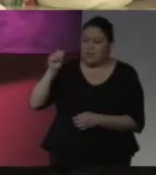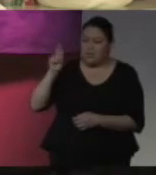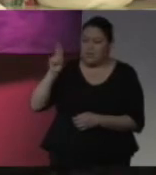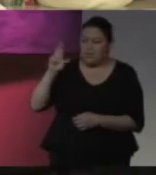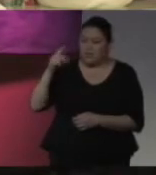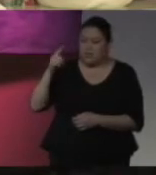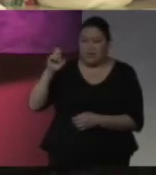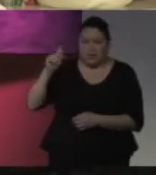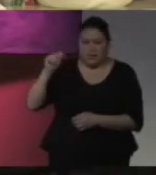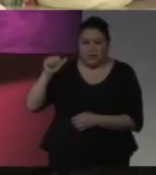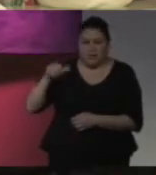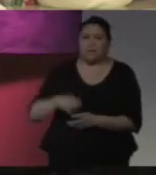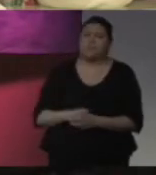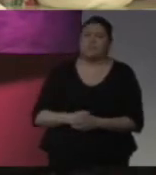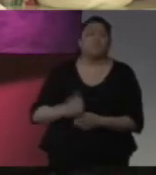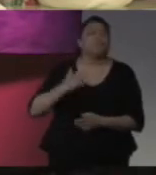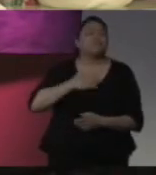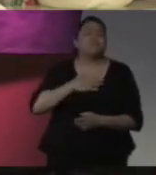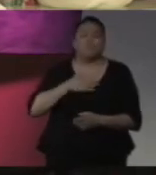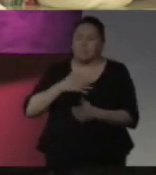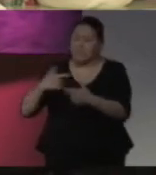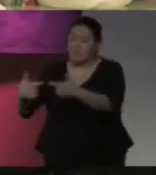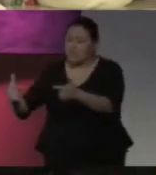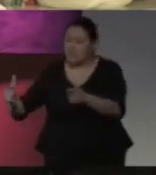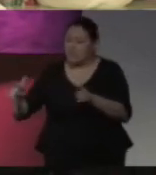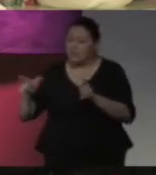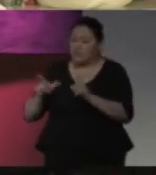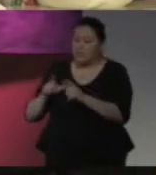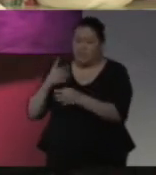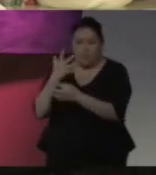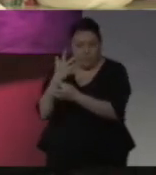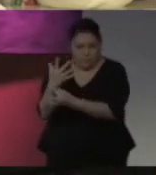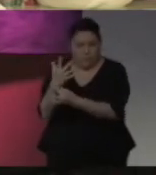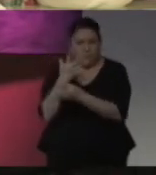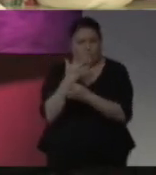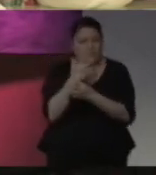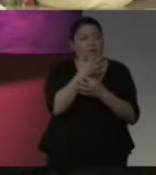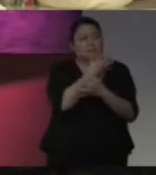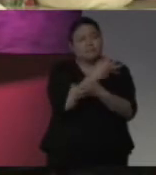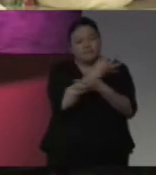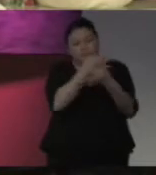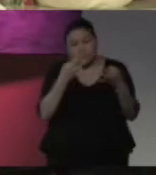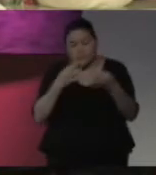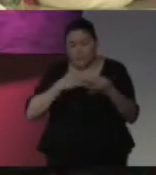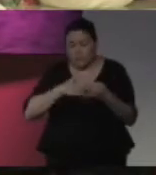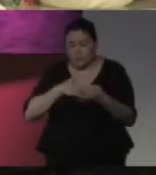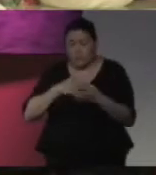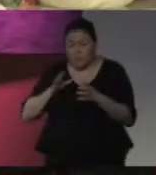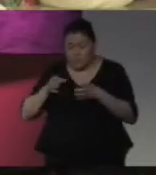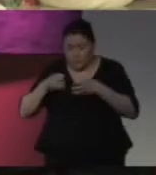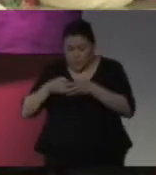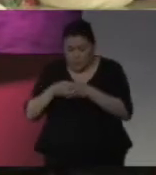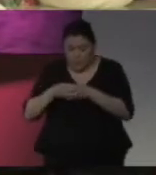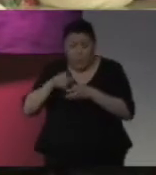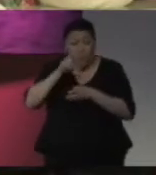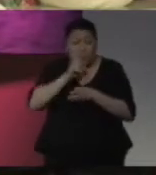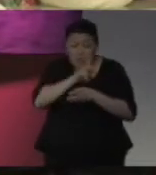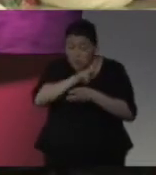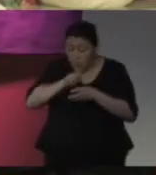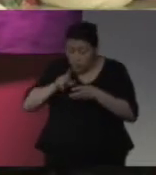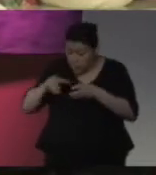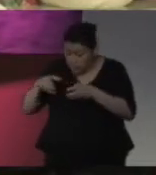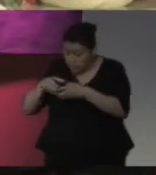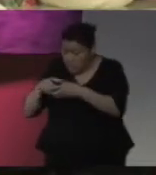nuestra palabra es colectiva. Estas palabras son la voz colectiva de las zapatistas. A mí